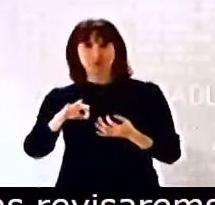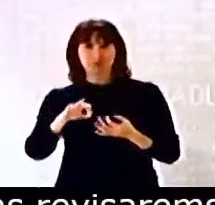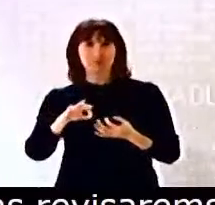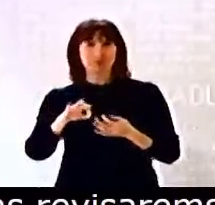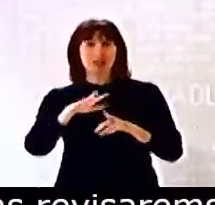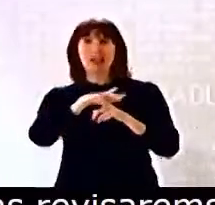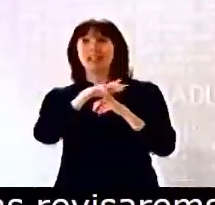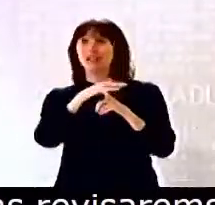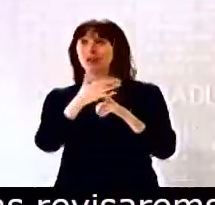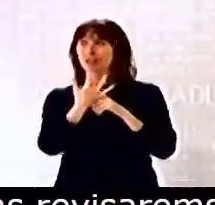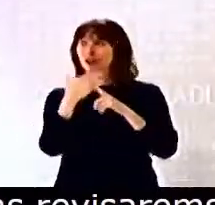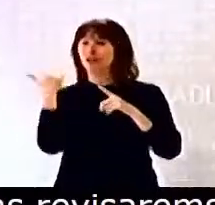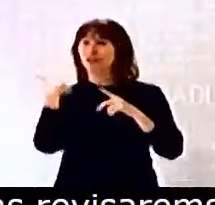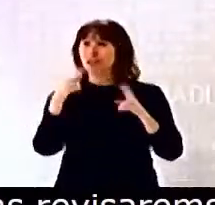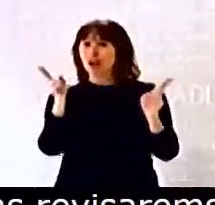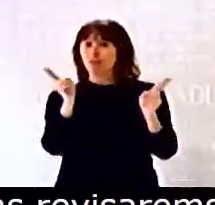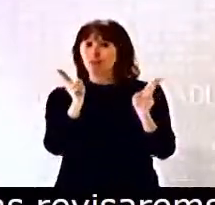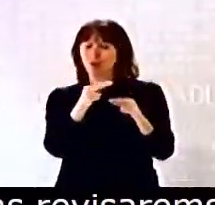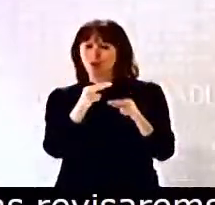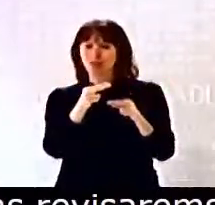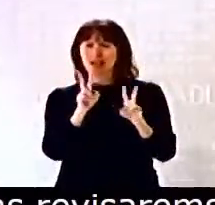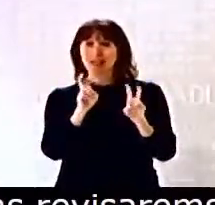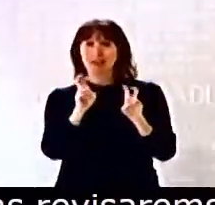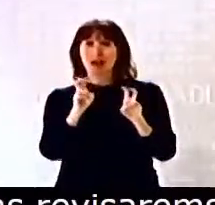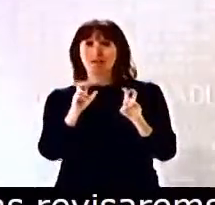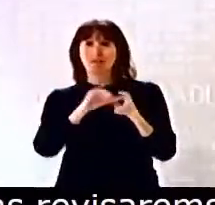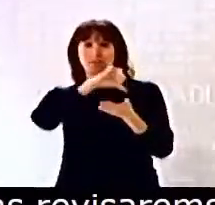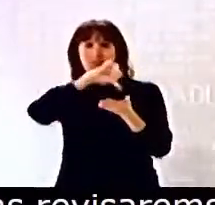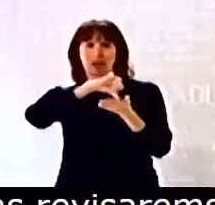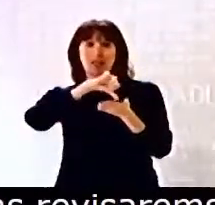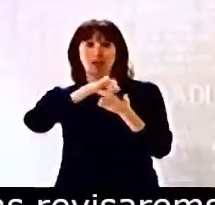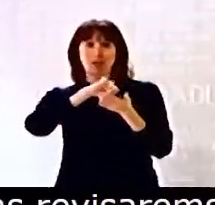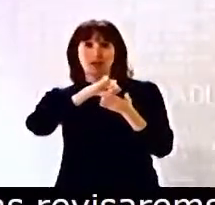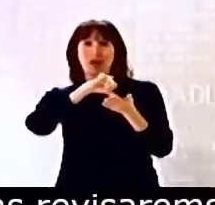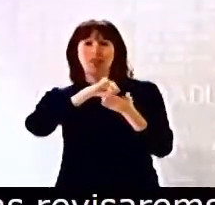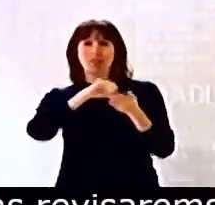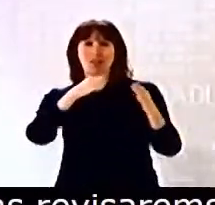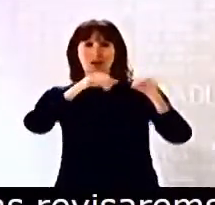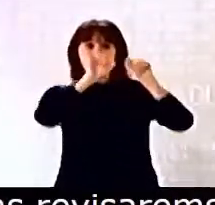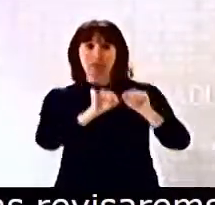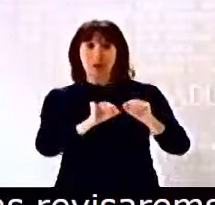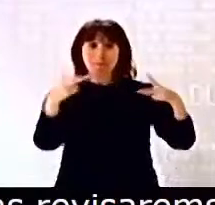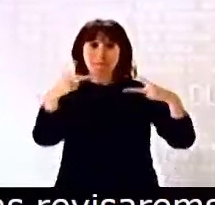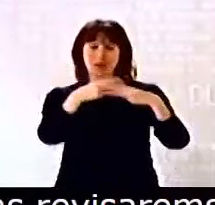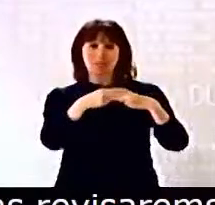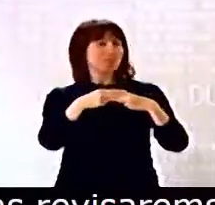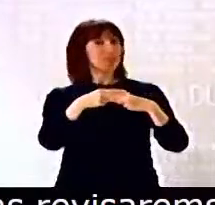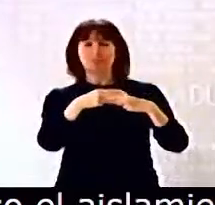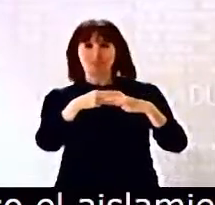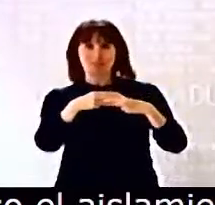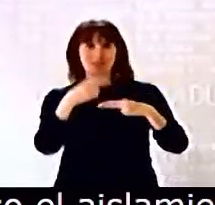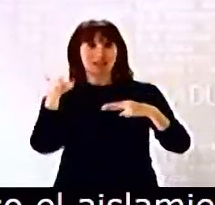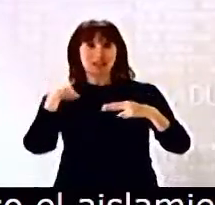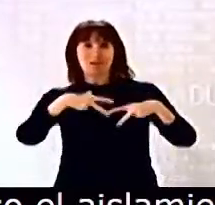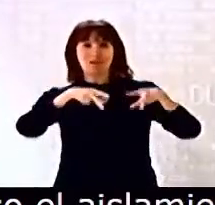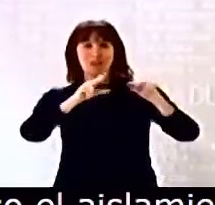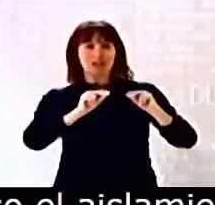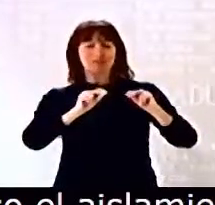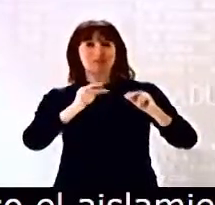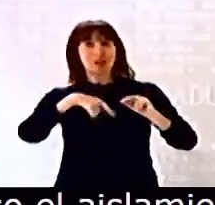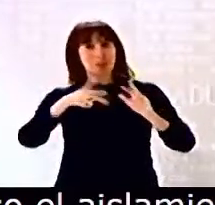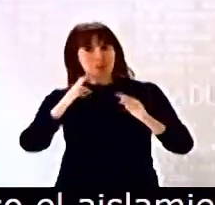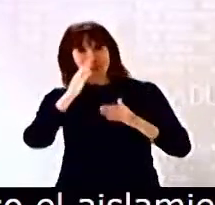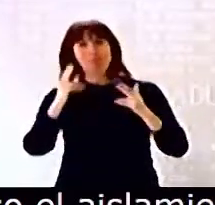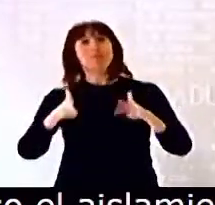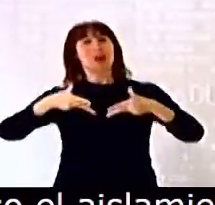caso, el aislamiento municipal y permitir la movilidad intermunicipio más